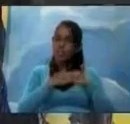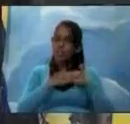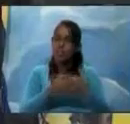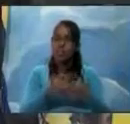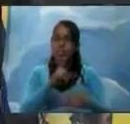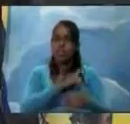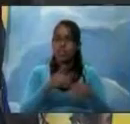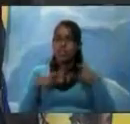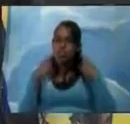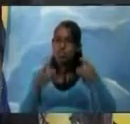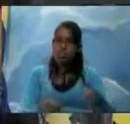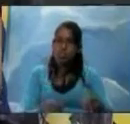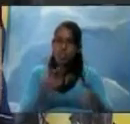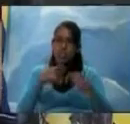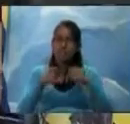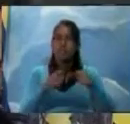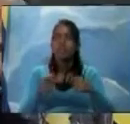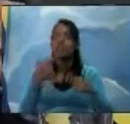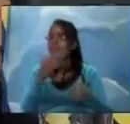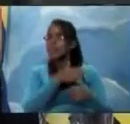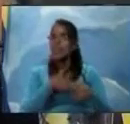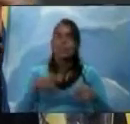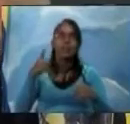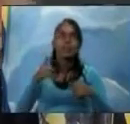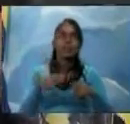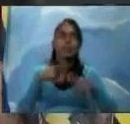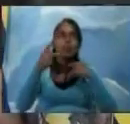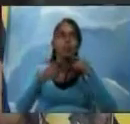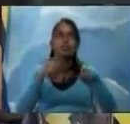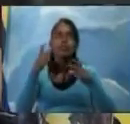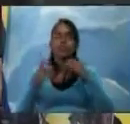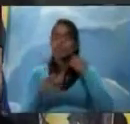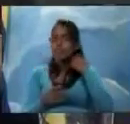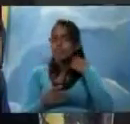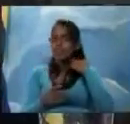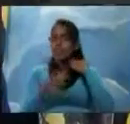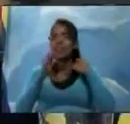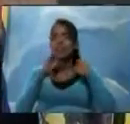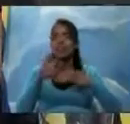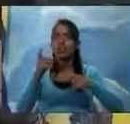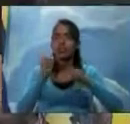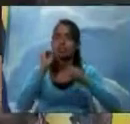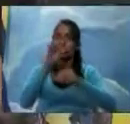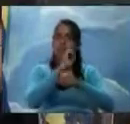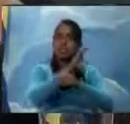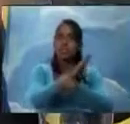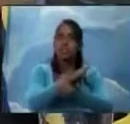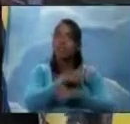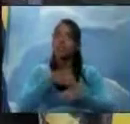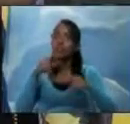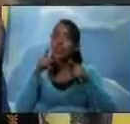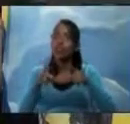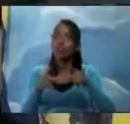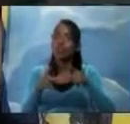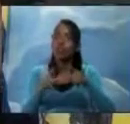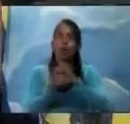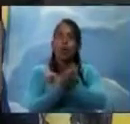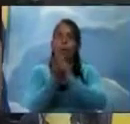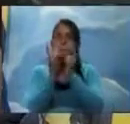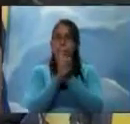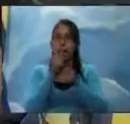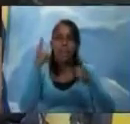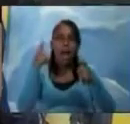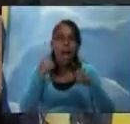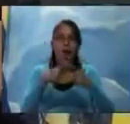de dones y talentos y quiere que tú lo multipliques, quiere que tú te multipliques, quiere que tú conviertas